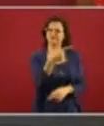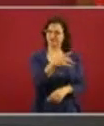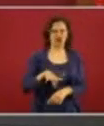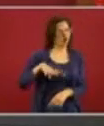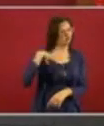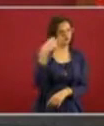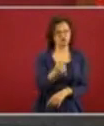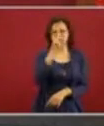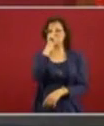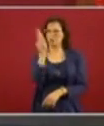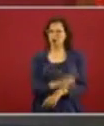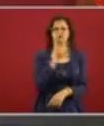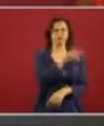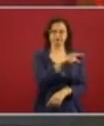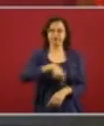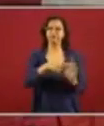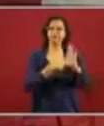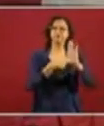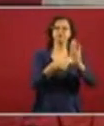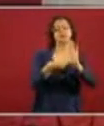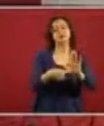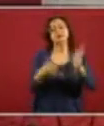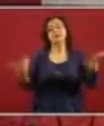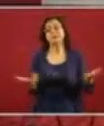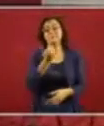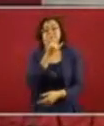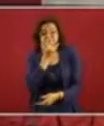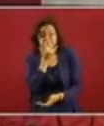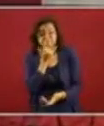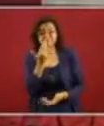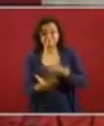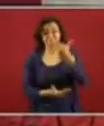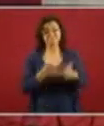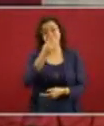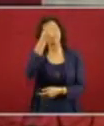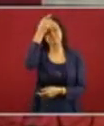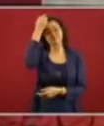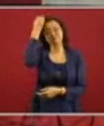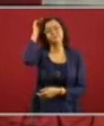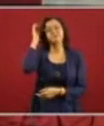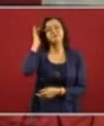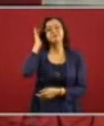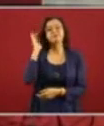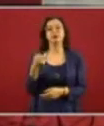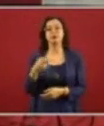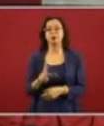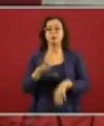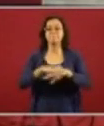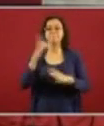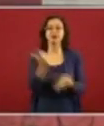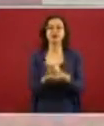rosca. Y por eso, disculpándome la expresión, pero el precio más alto para la gasolina